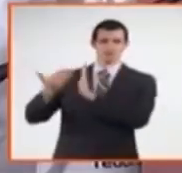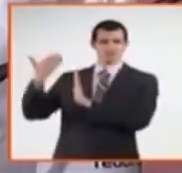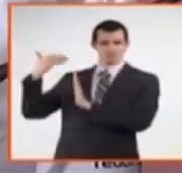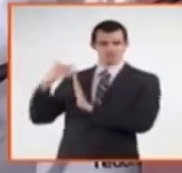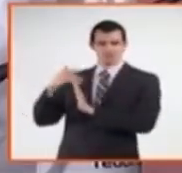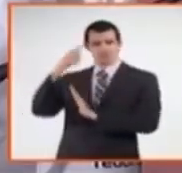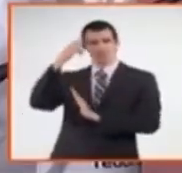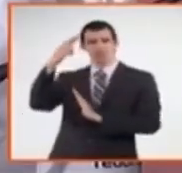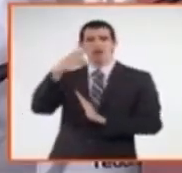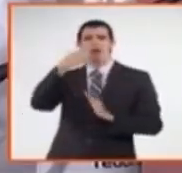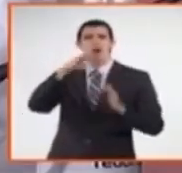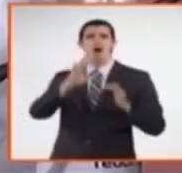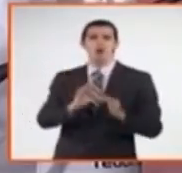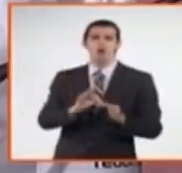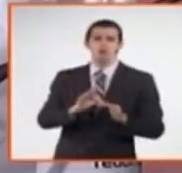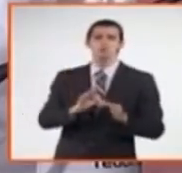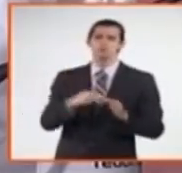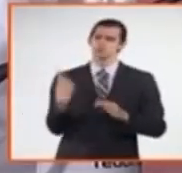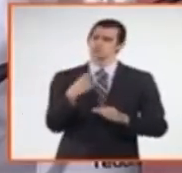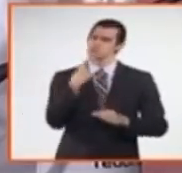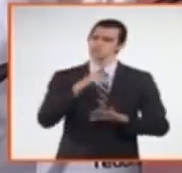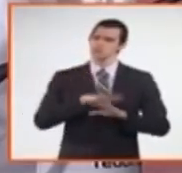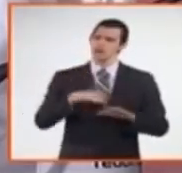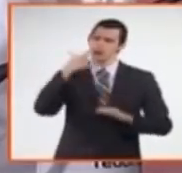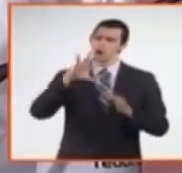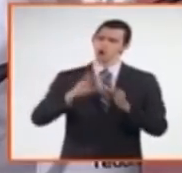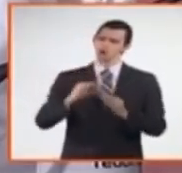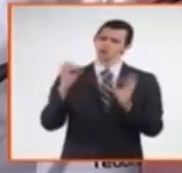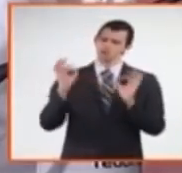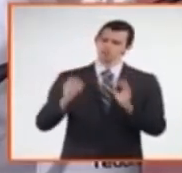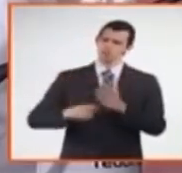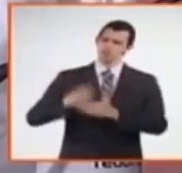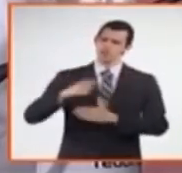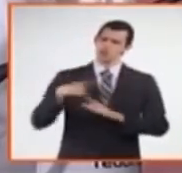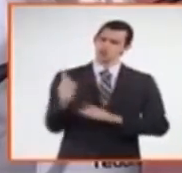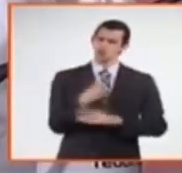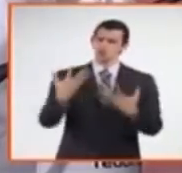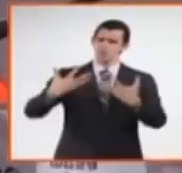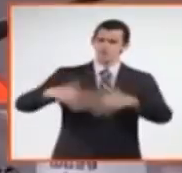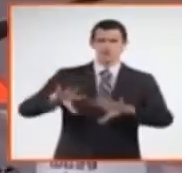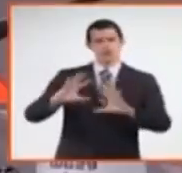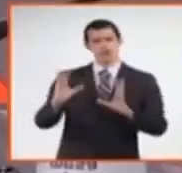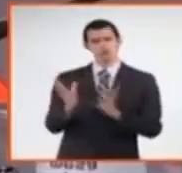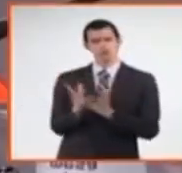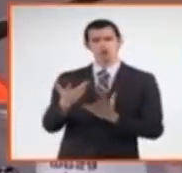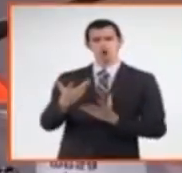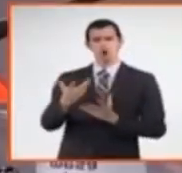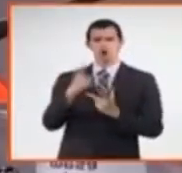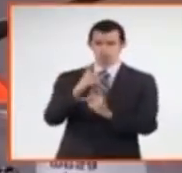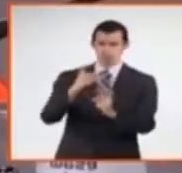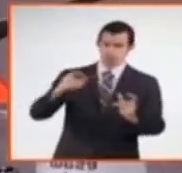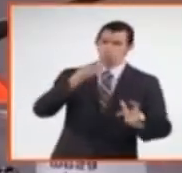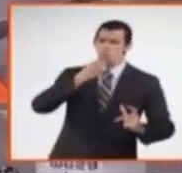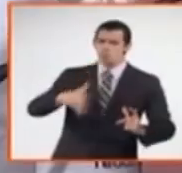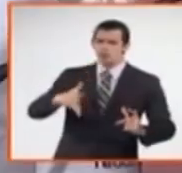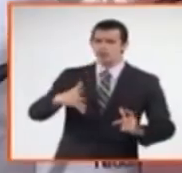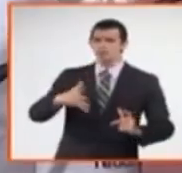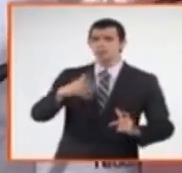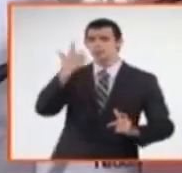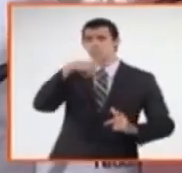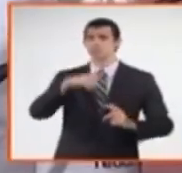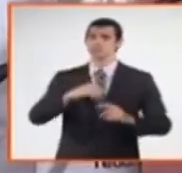soberano tuvimos nuestro problema productivo el bloqueo tocó su influencia el bloqueo tuvo una influencia